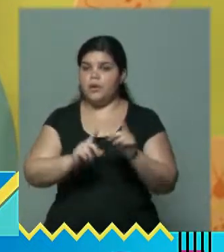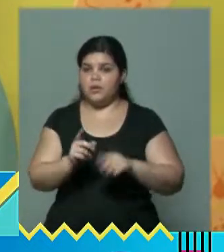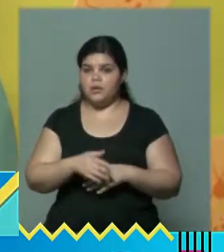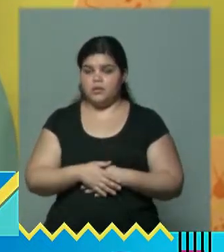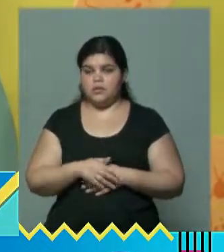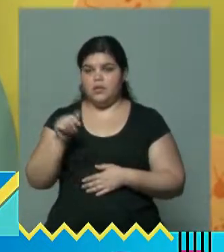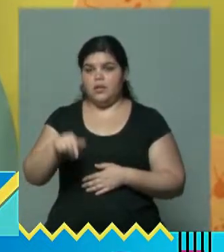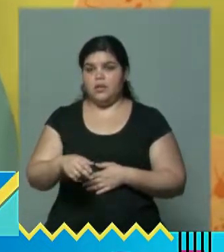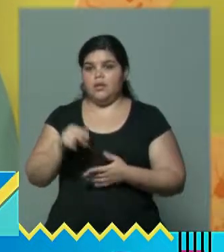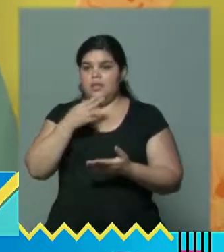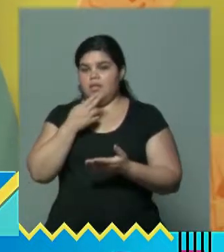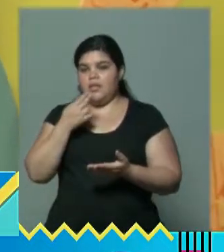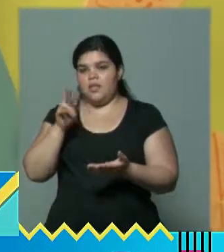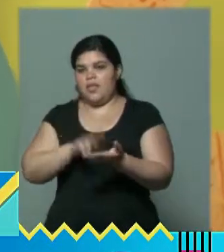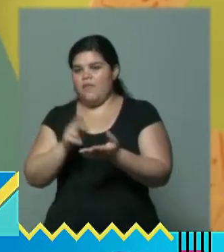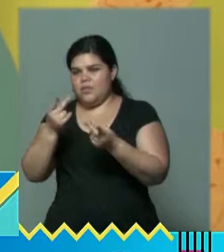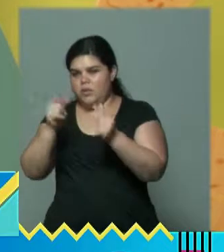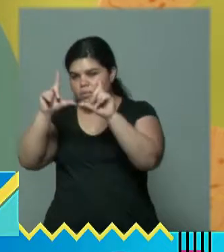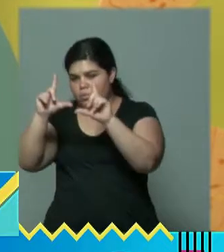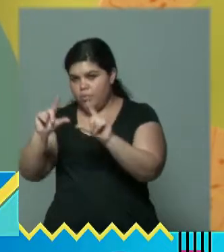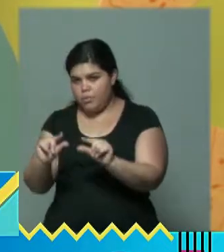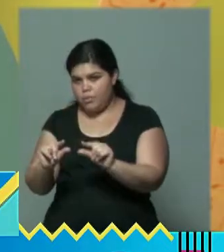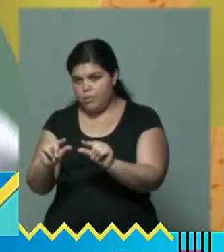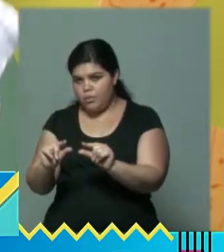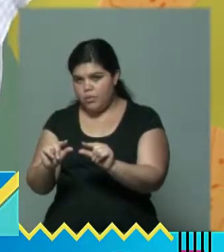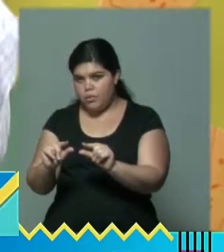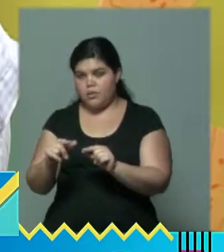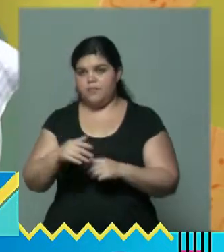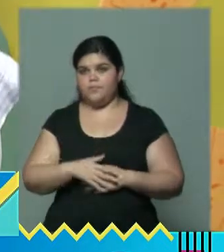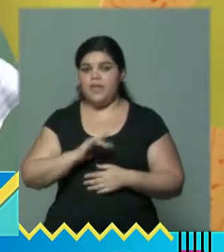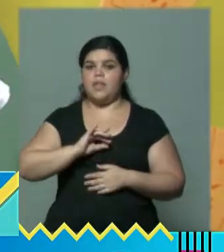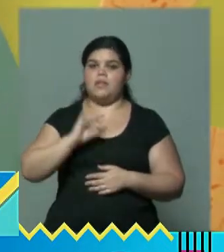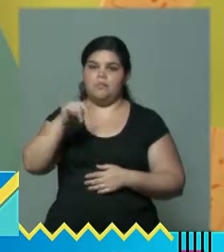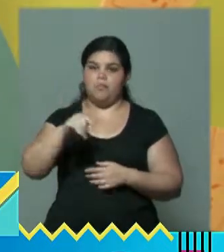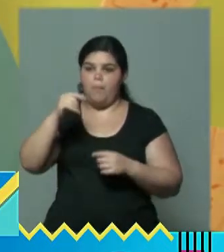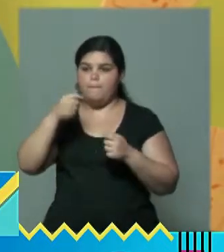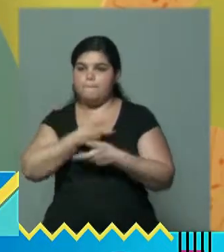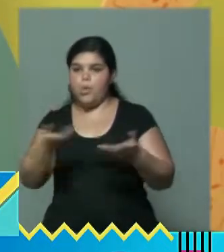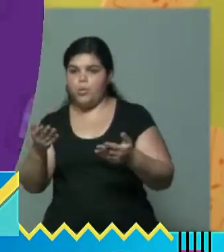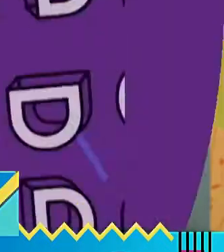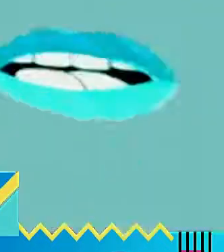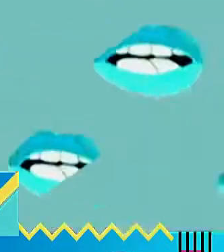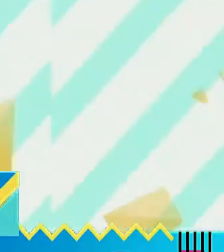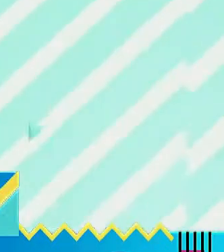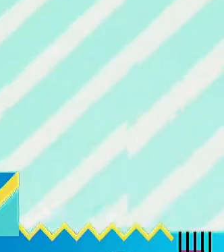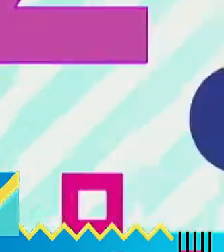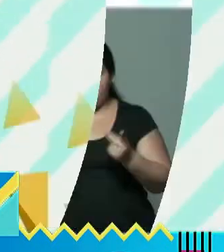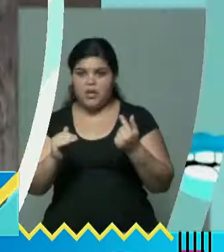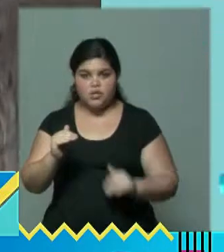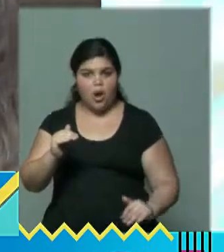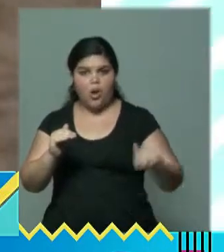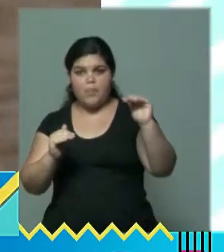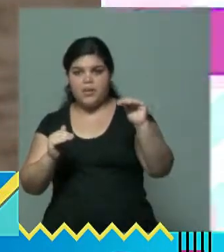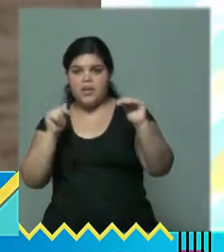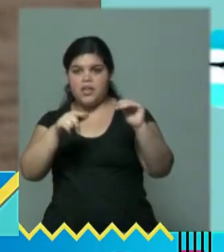público. Obviamente el aumento de la tarifa te baja el déficit público, por un lado te baja la inflación, por otro lado te aumenta los precios, con lo cual te aumenta la